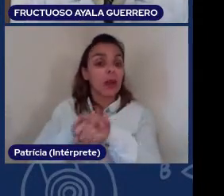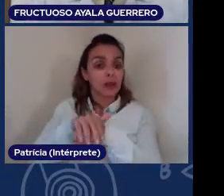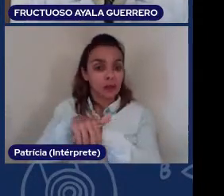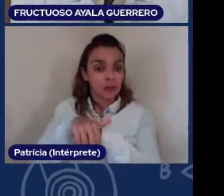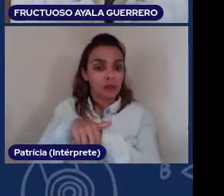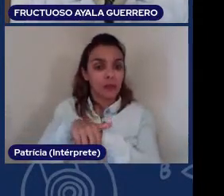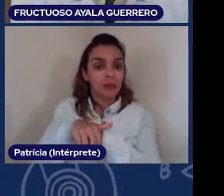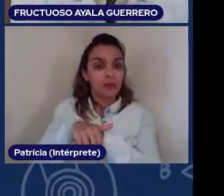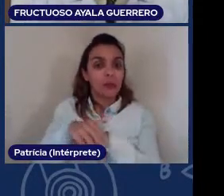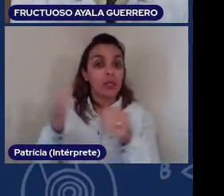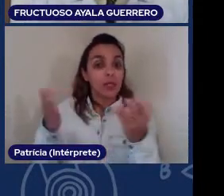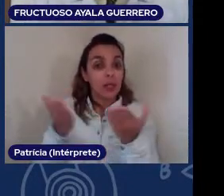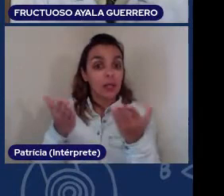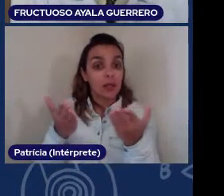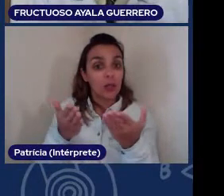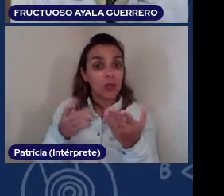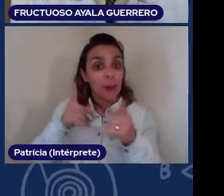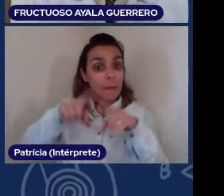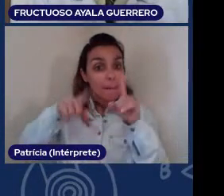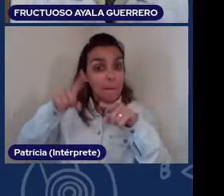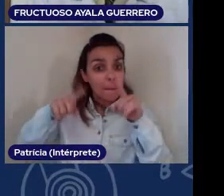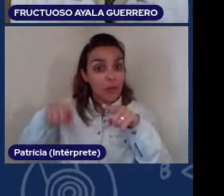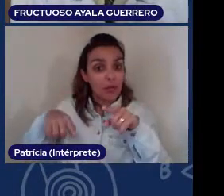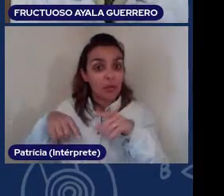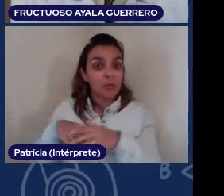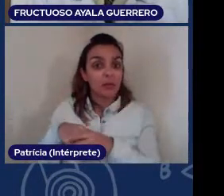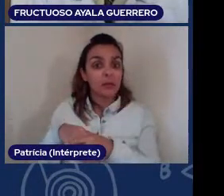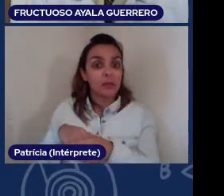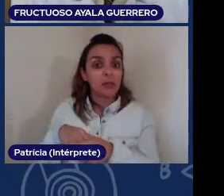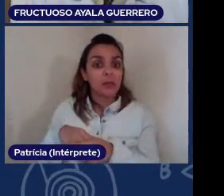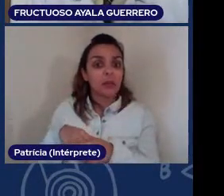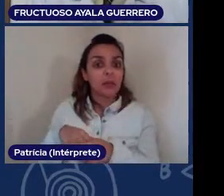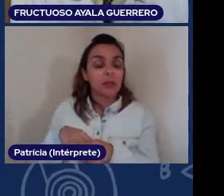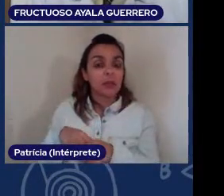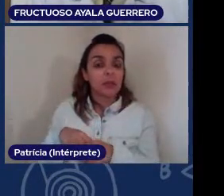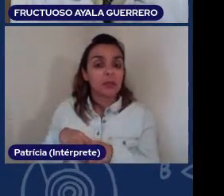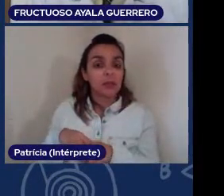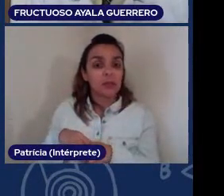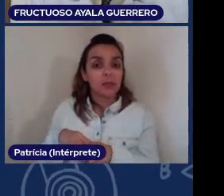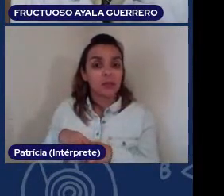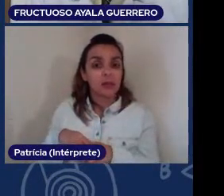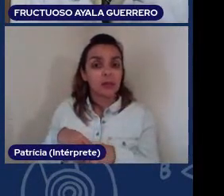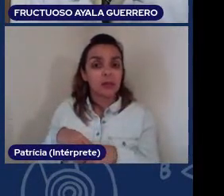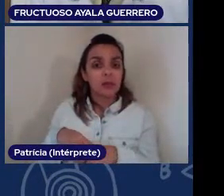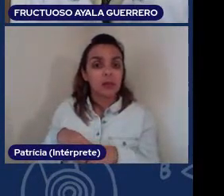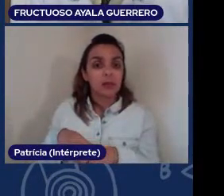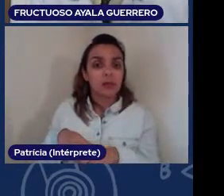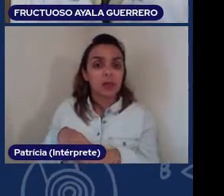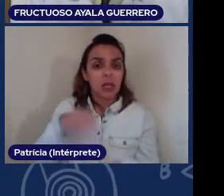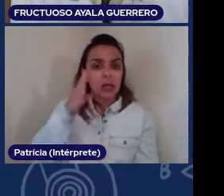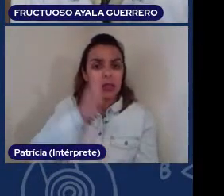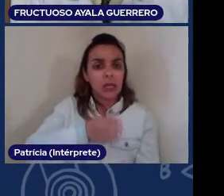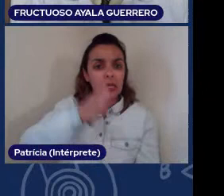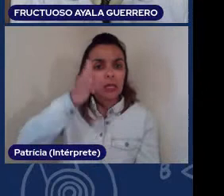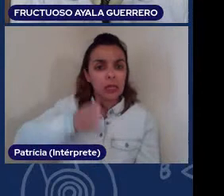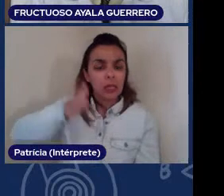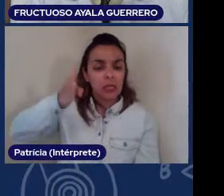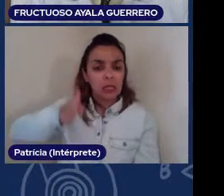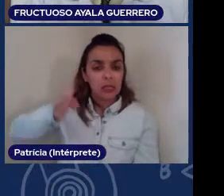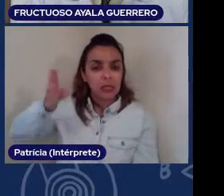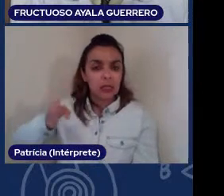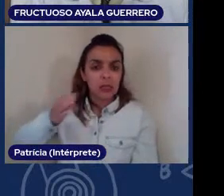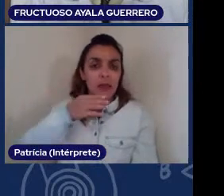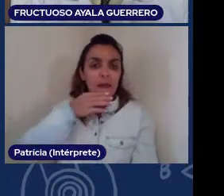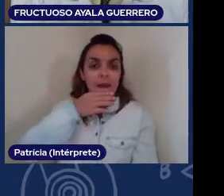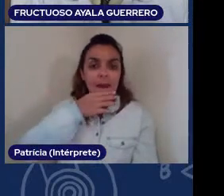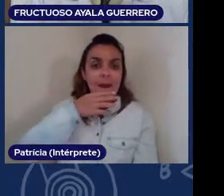estamos midiendo el intervalo entre latido y latido y latido. Y se ve que este intervalo